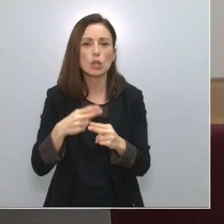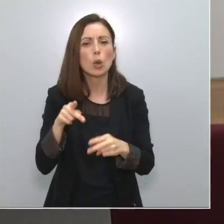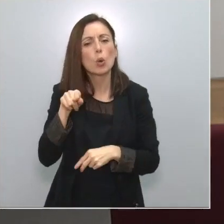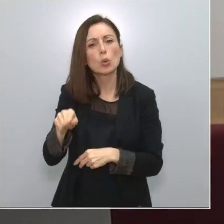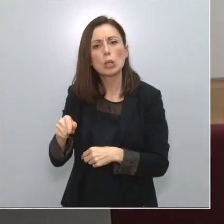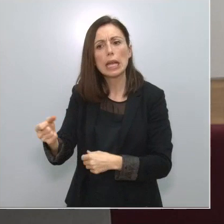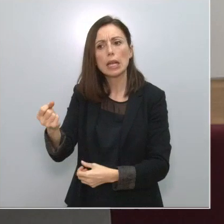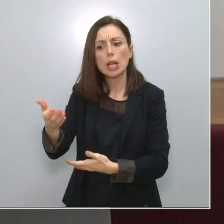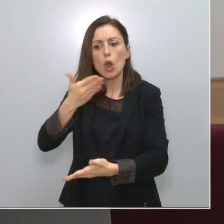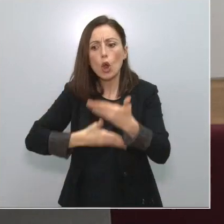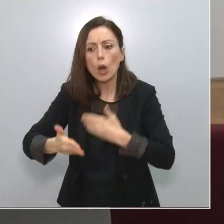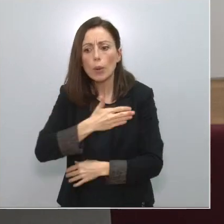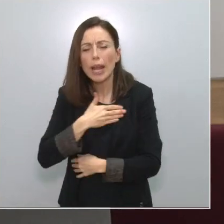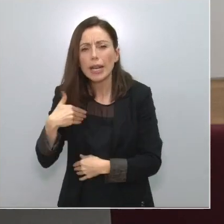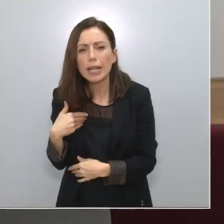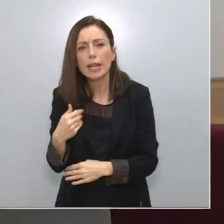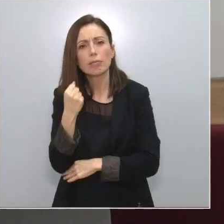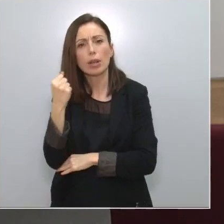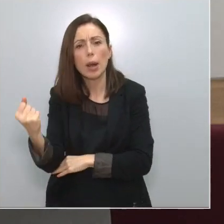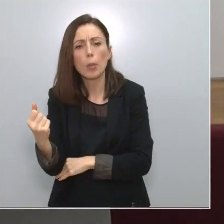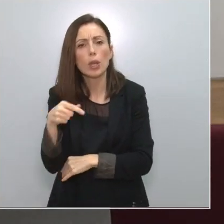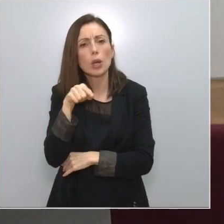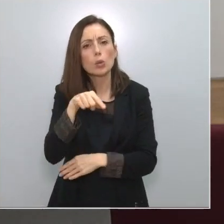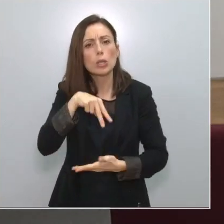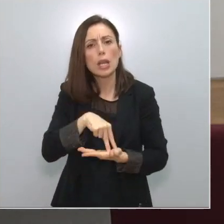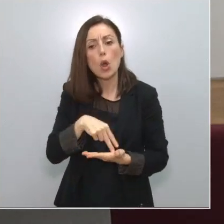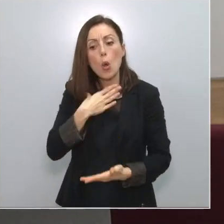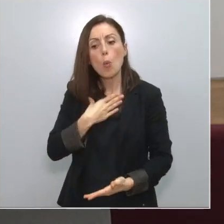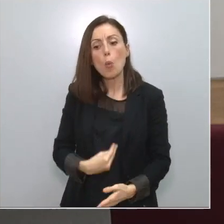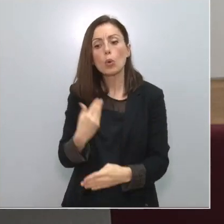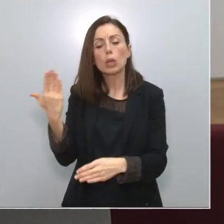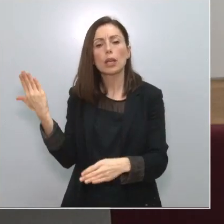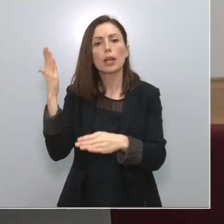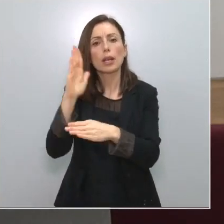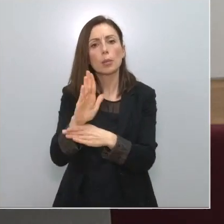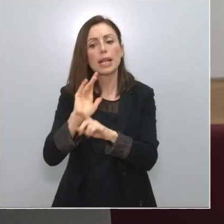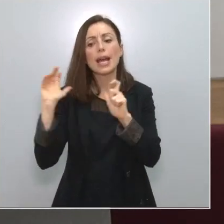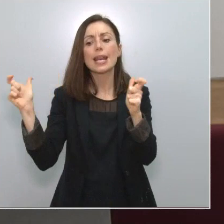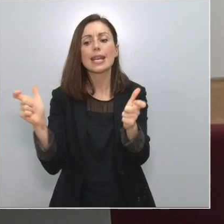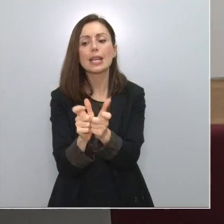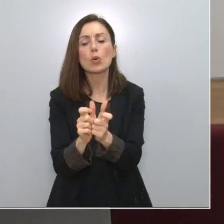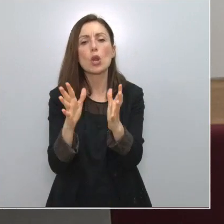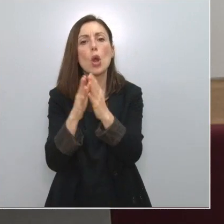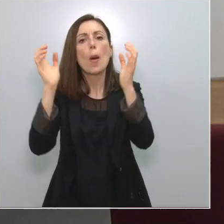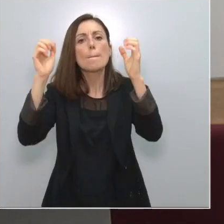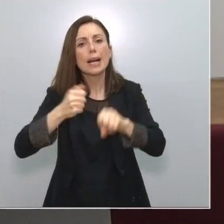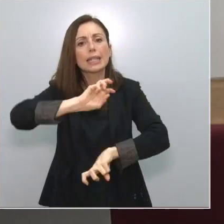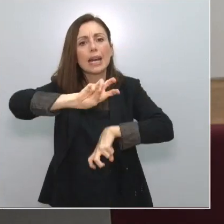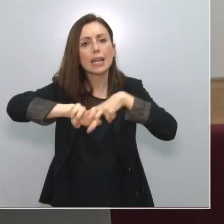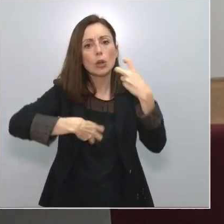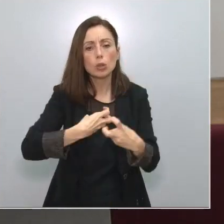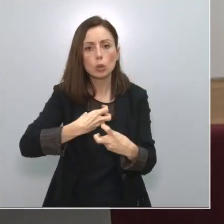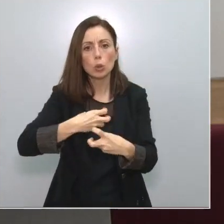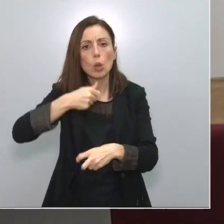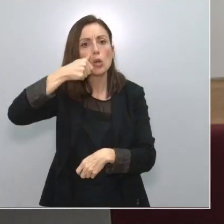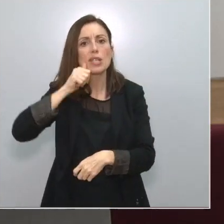colaborar a ella? Y para ser más concretos, ¿va a estar Murcia representada en la reunión de ese pacto de reconstrucción que ha anunciado el